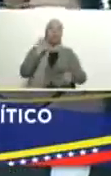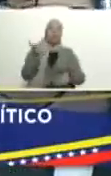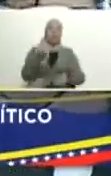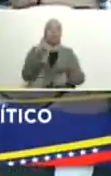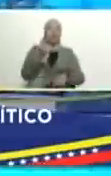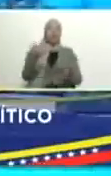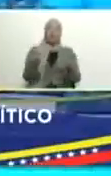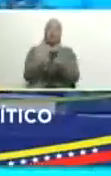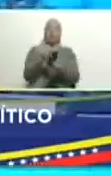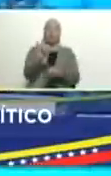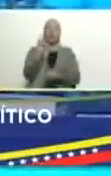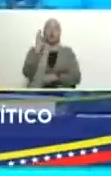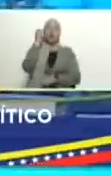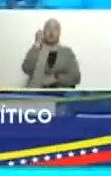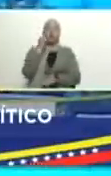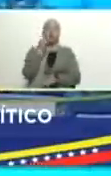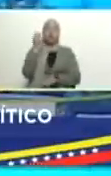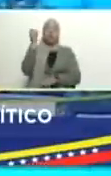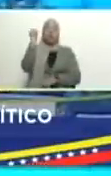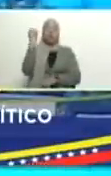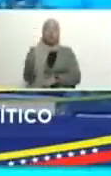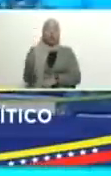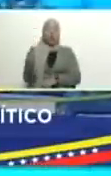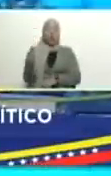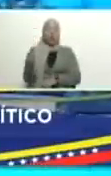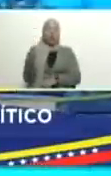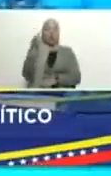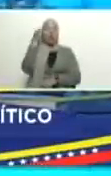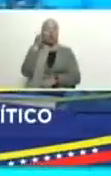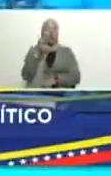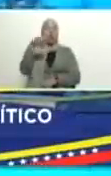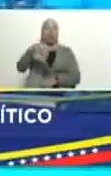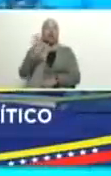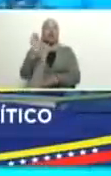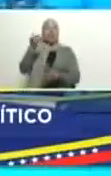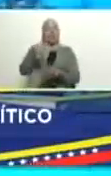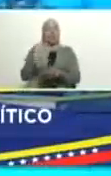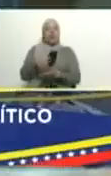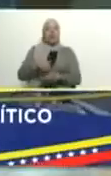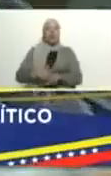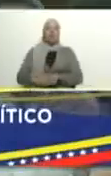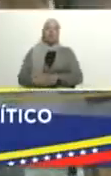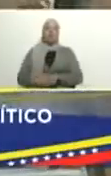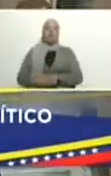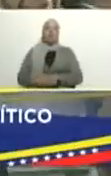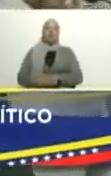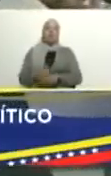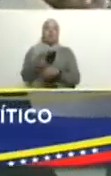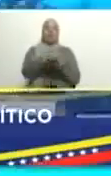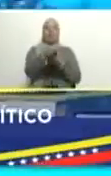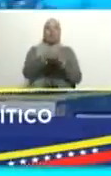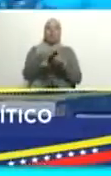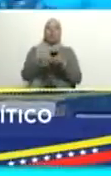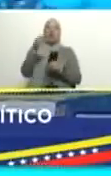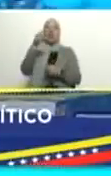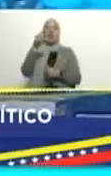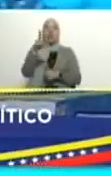del municipio Sucre, Petare, en el estado Miranda, del municipio